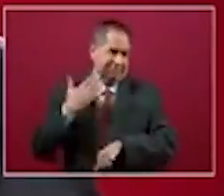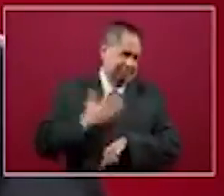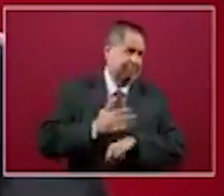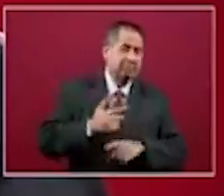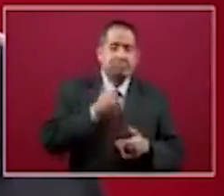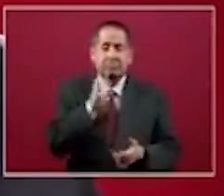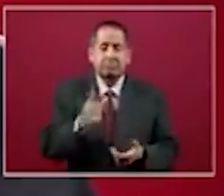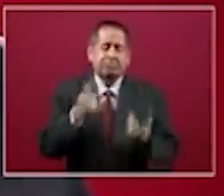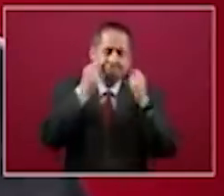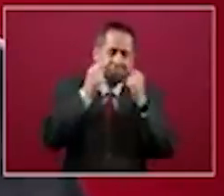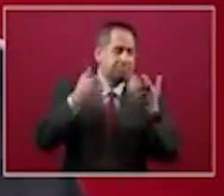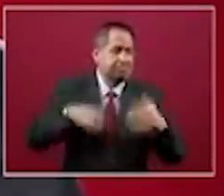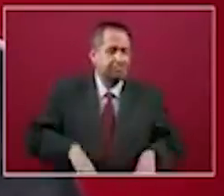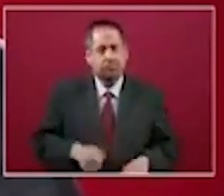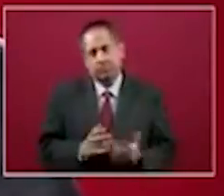Entonces, eso ya